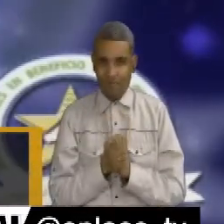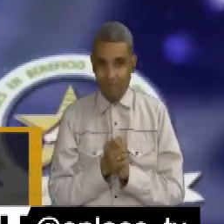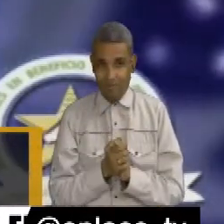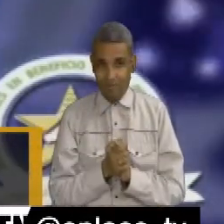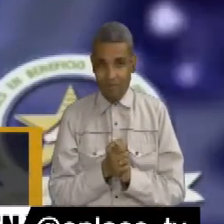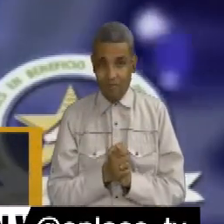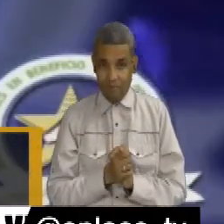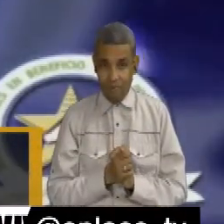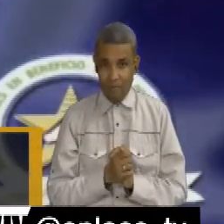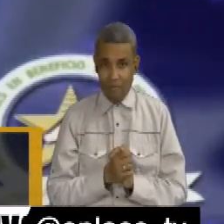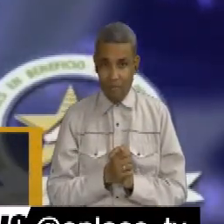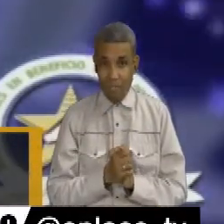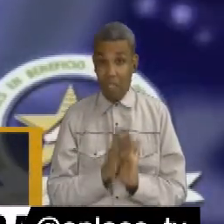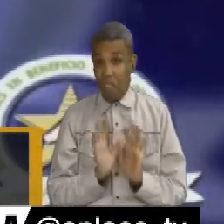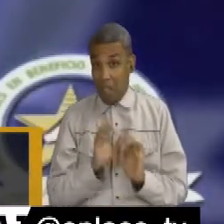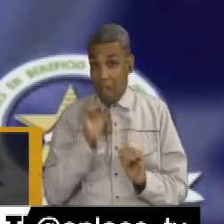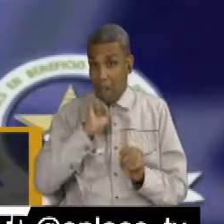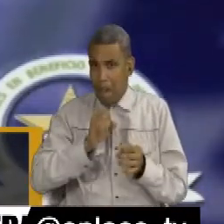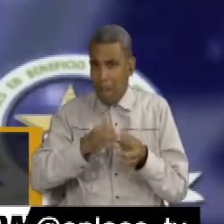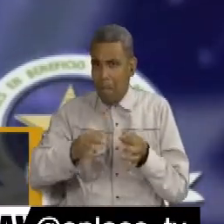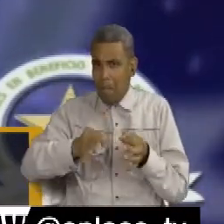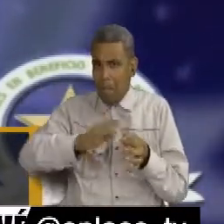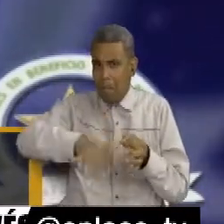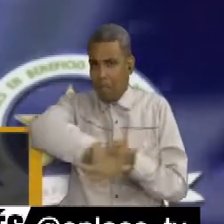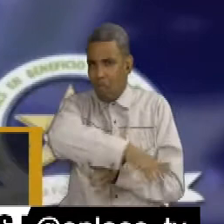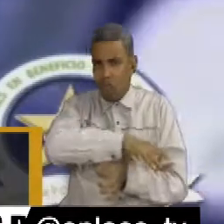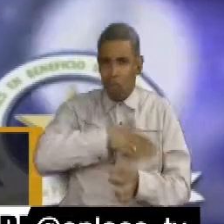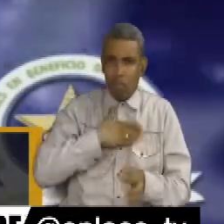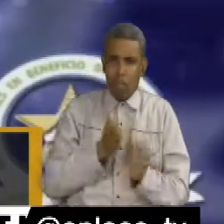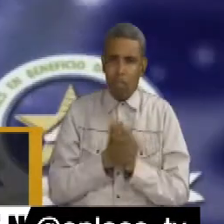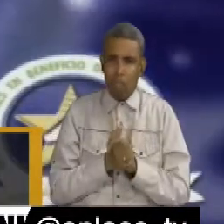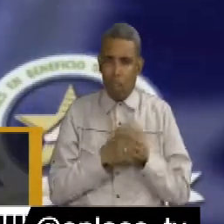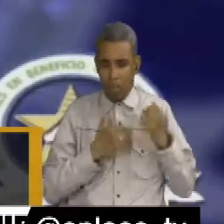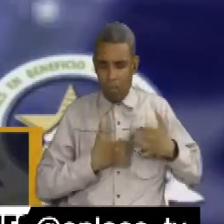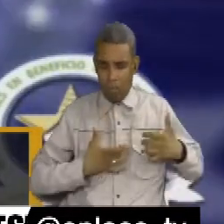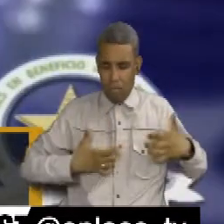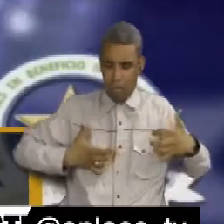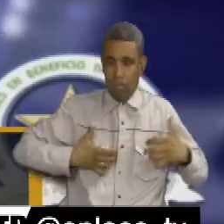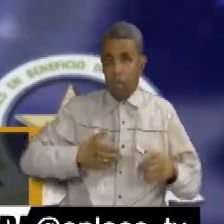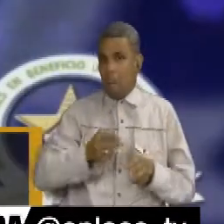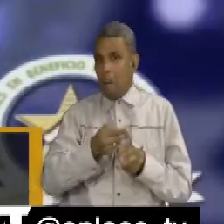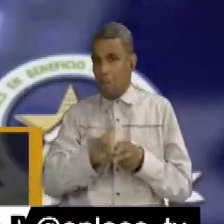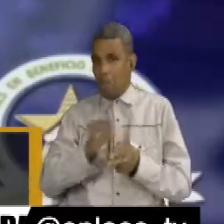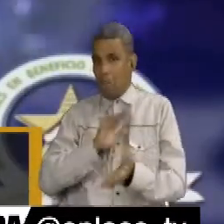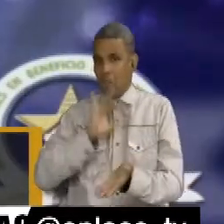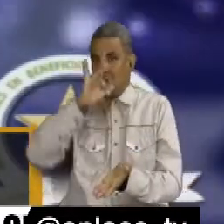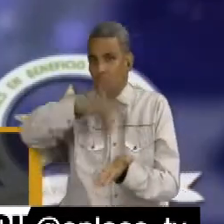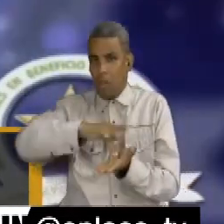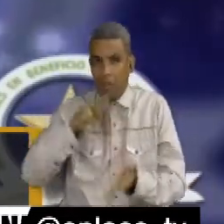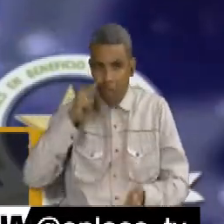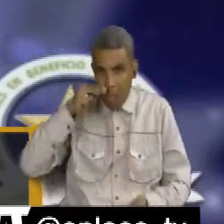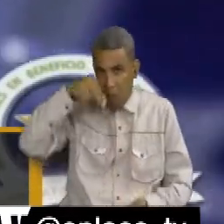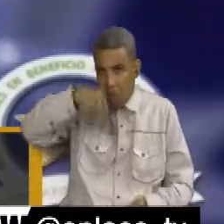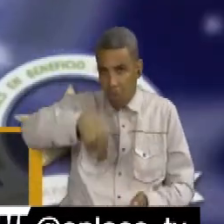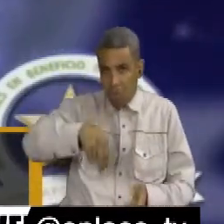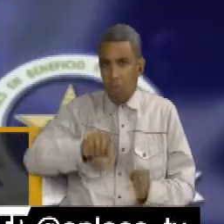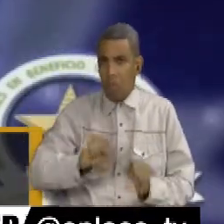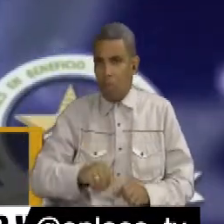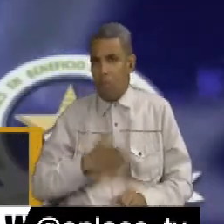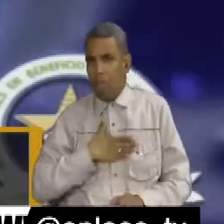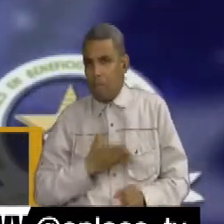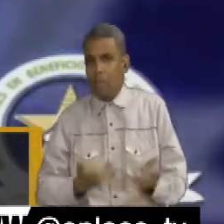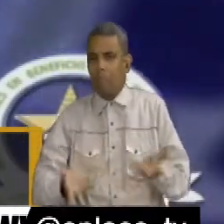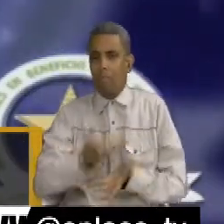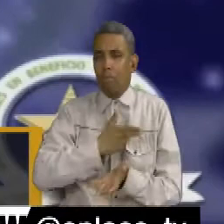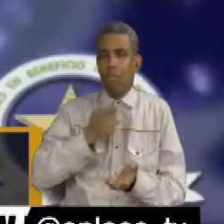el Magdalena Medio, un saludo con música vallenata, y allá estaremos de junio en esa obra social,